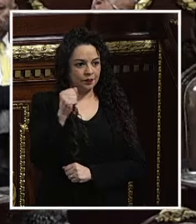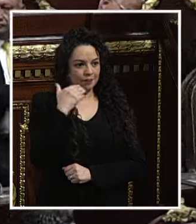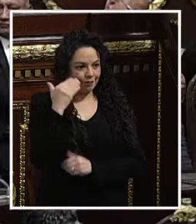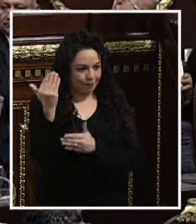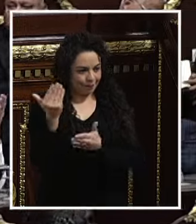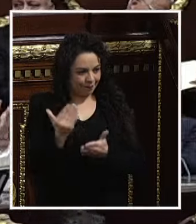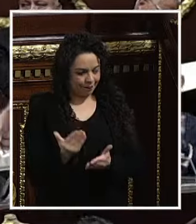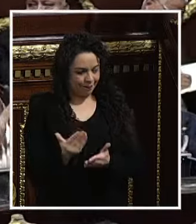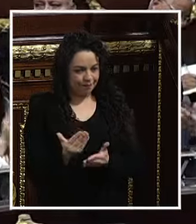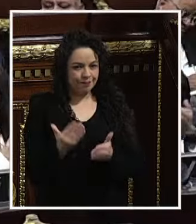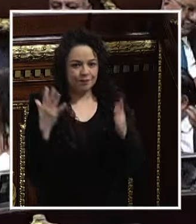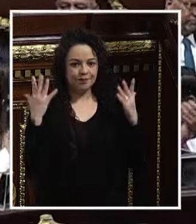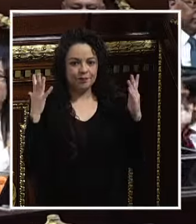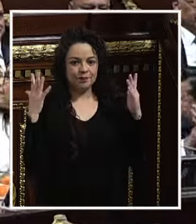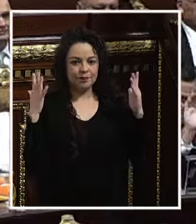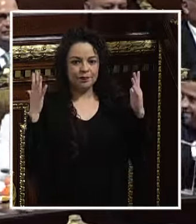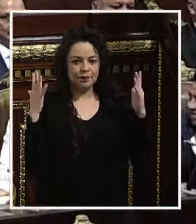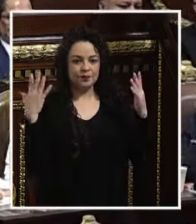Bienvenido.